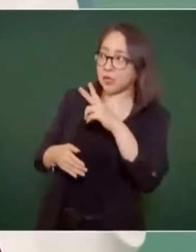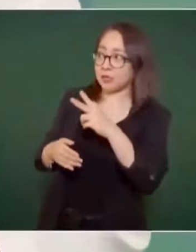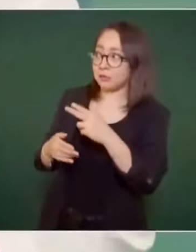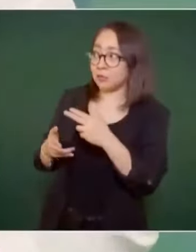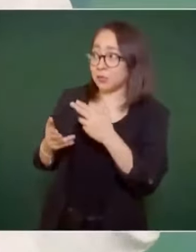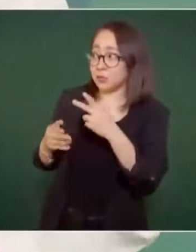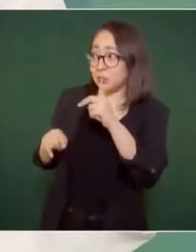Gracias.